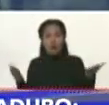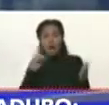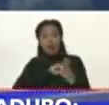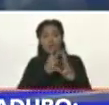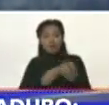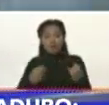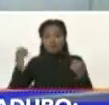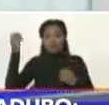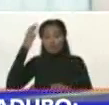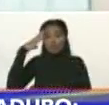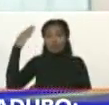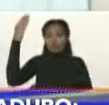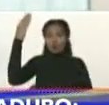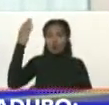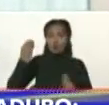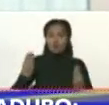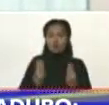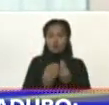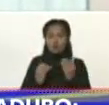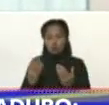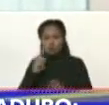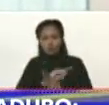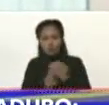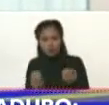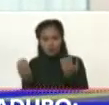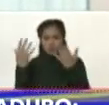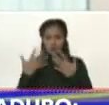de Dios. Aquí va la fuerza de Dios.